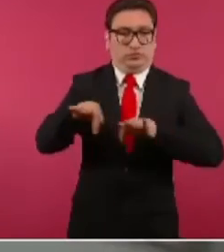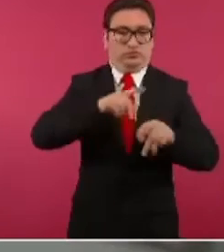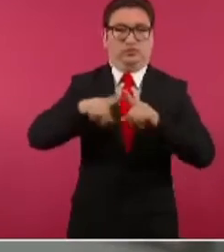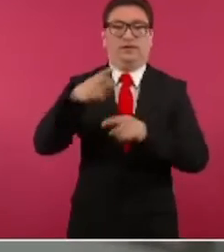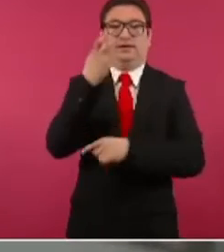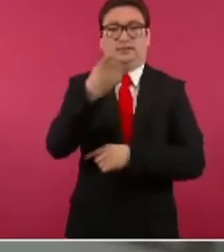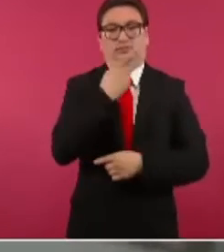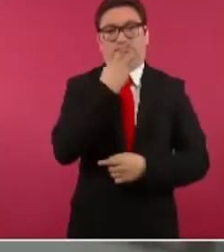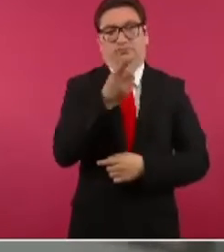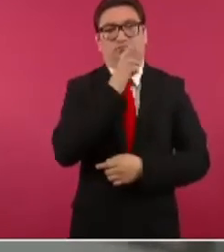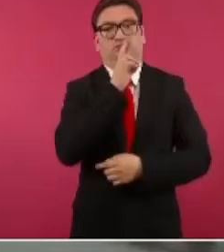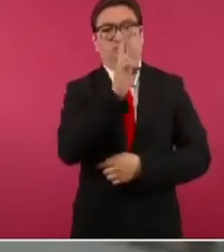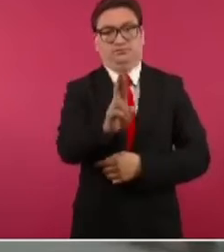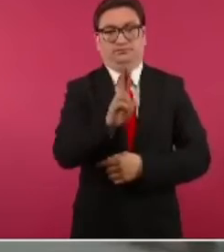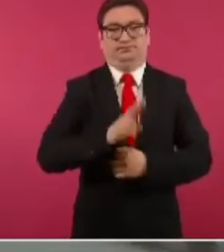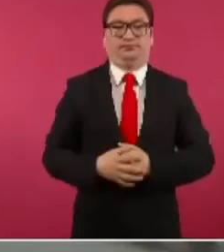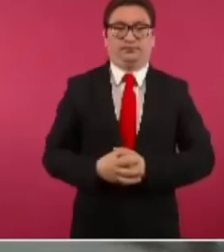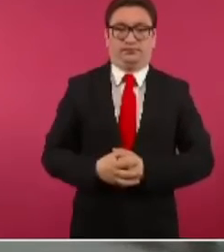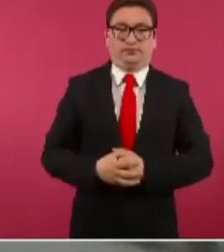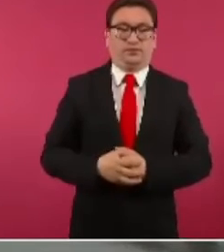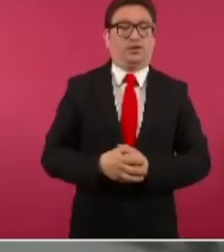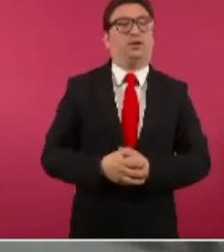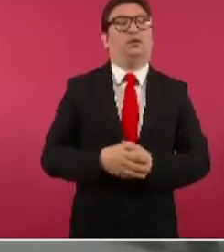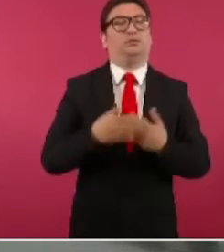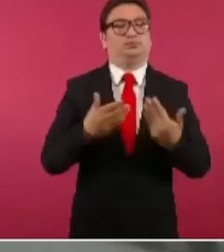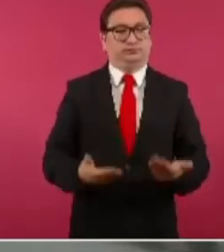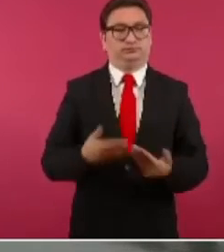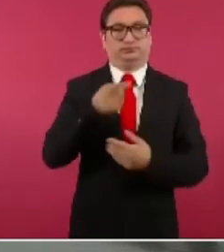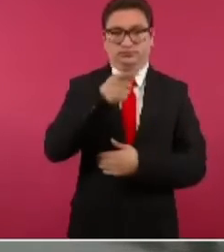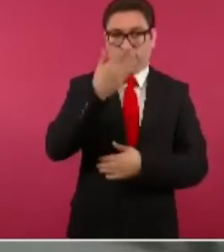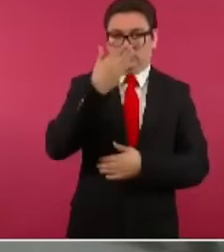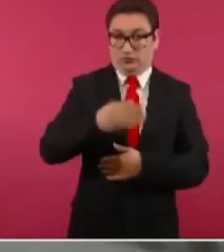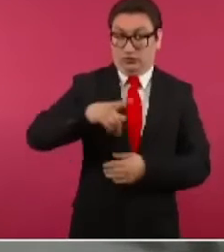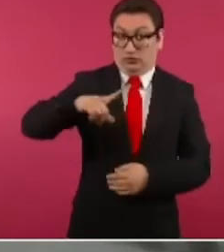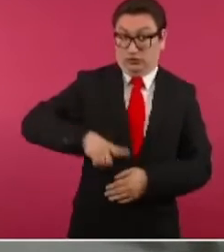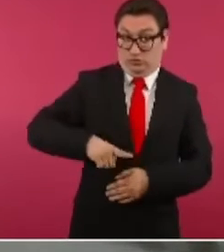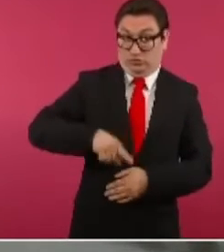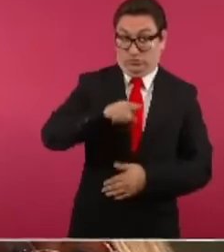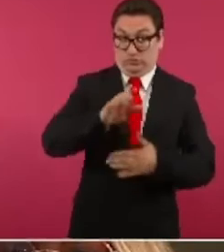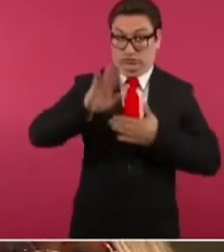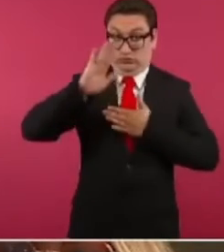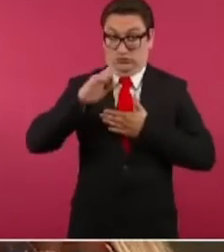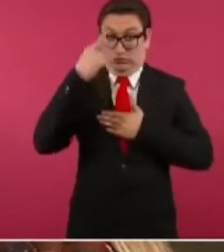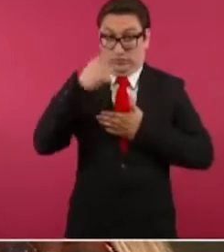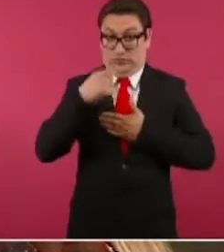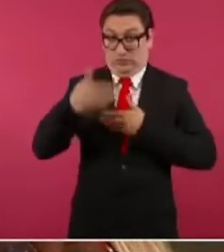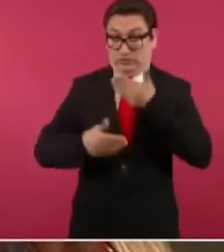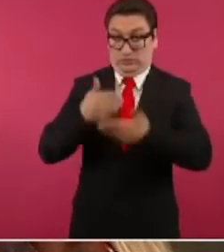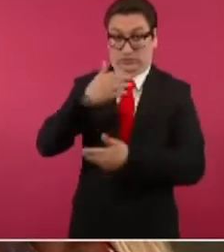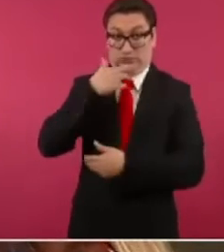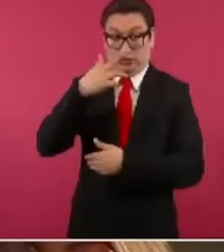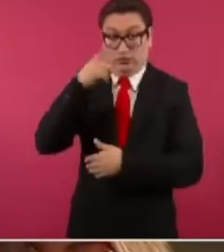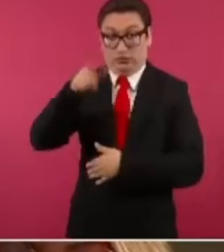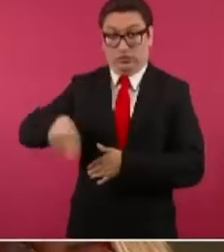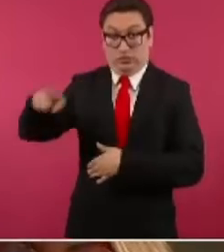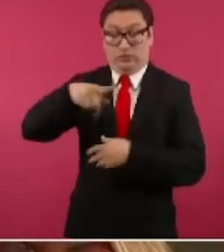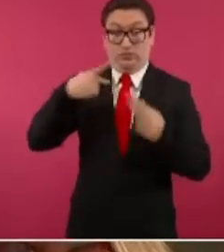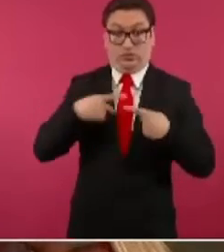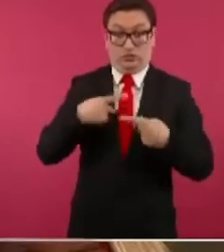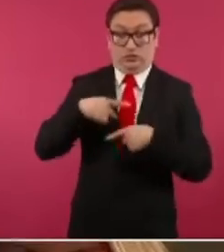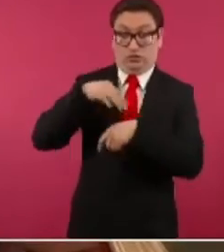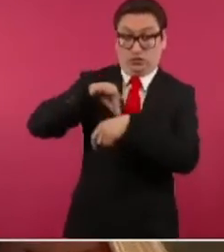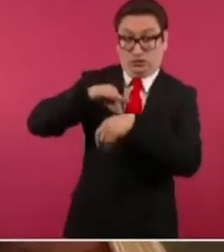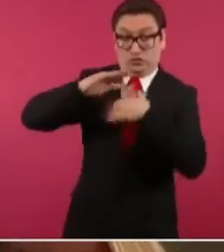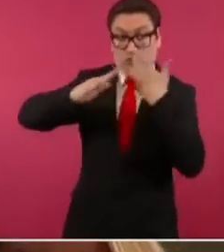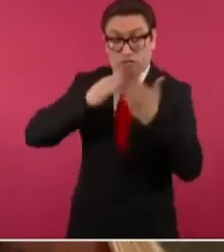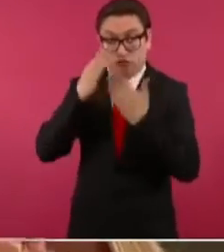comentarte. Entonces, ¿habrá compromiso por parte de su gobierno para mejorar las condiciones de los médicos en formación,